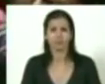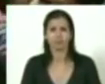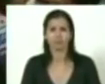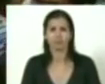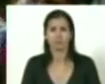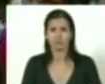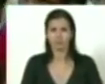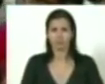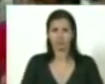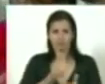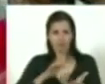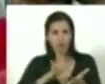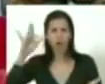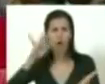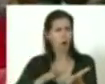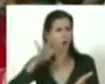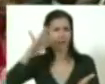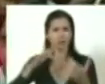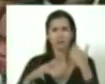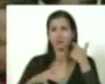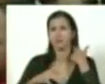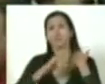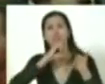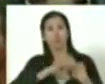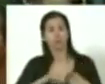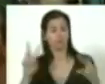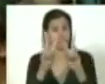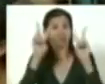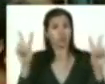tiene tanta gloria como historia victoriosa,